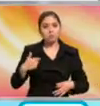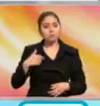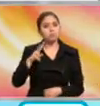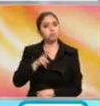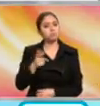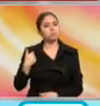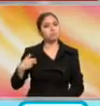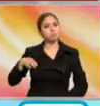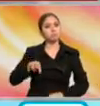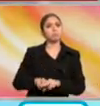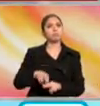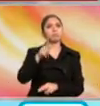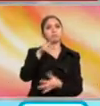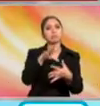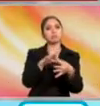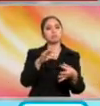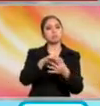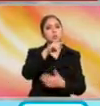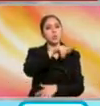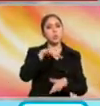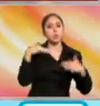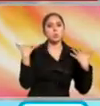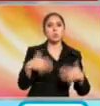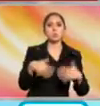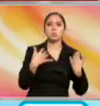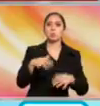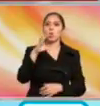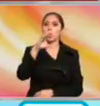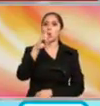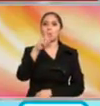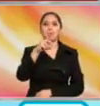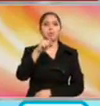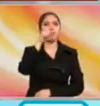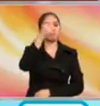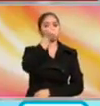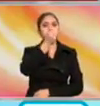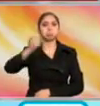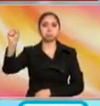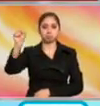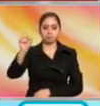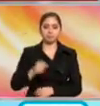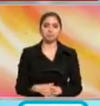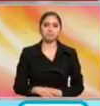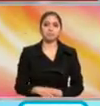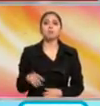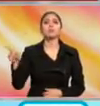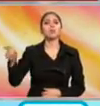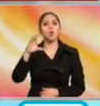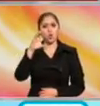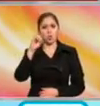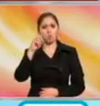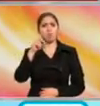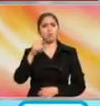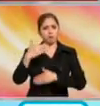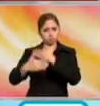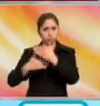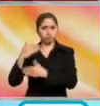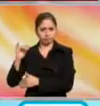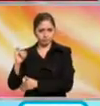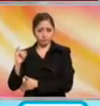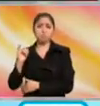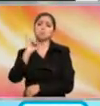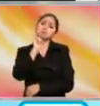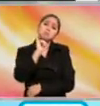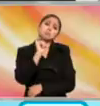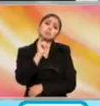que era un maestro de la comedia. Oye, ha evolucionado. quiero Muchísimo. suponer, ¿no? ¿Sabes Sí. qué? Yo creo que se ha sentado. Sí. Ya no le